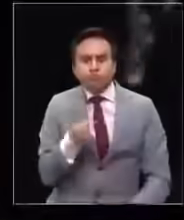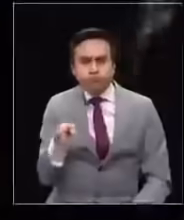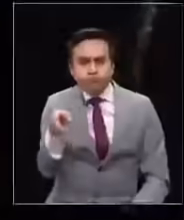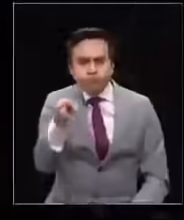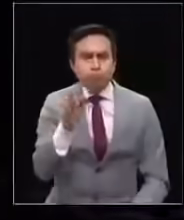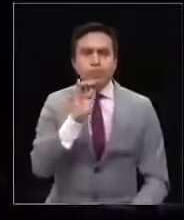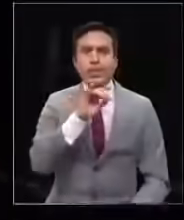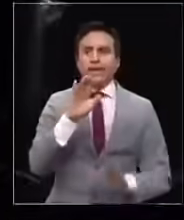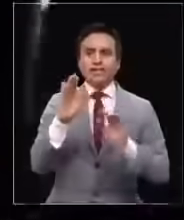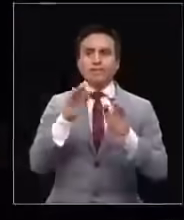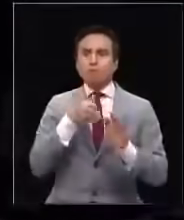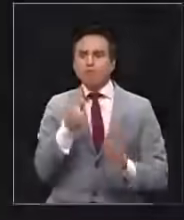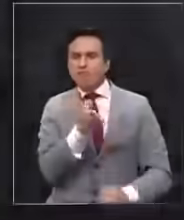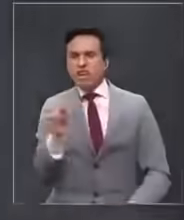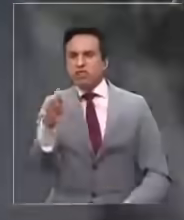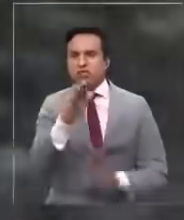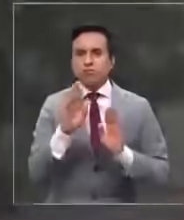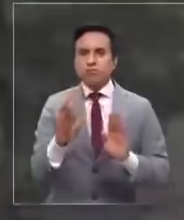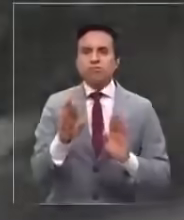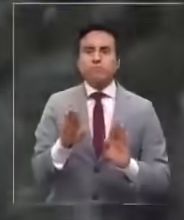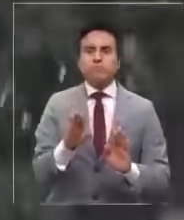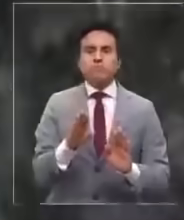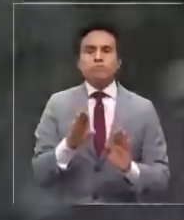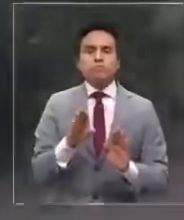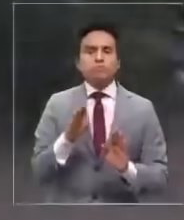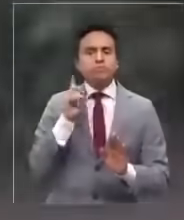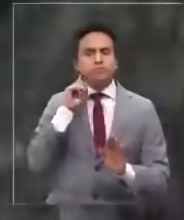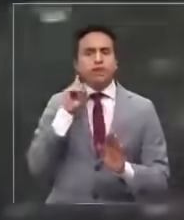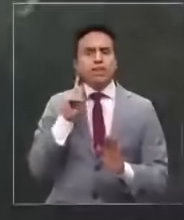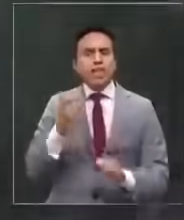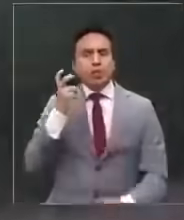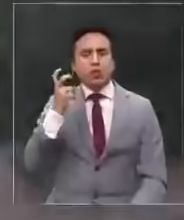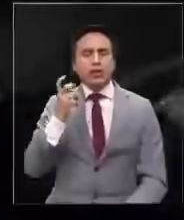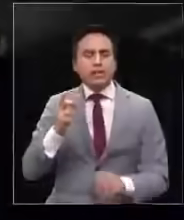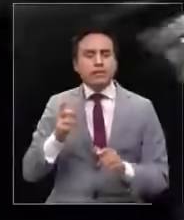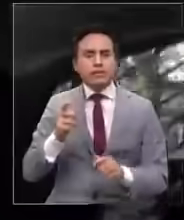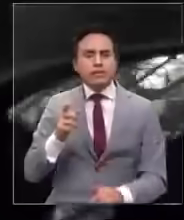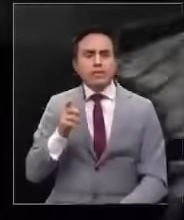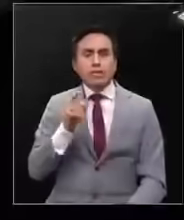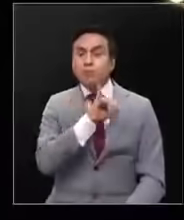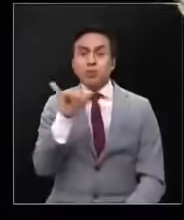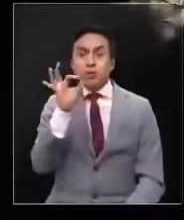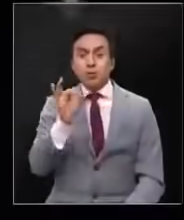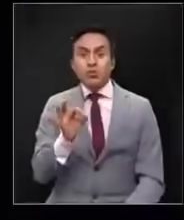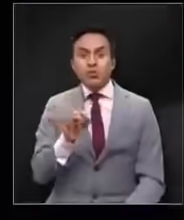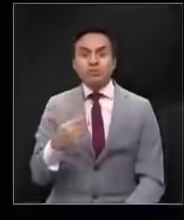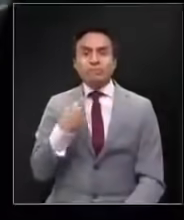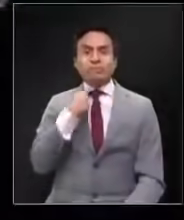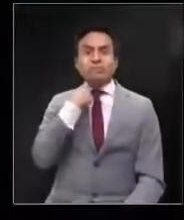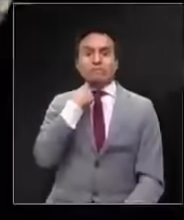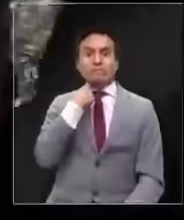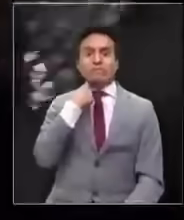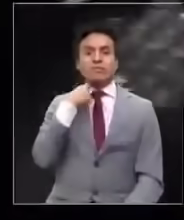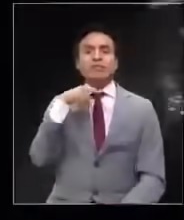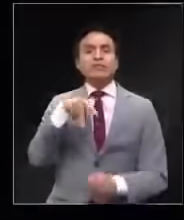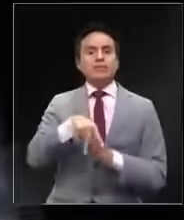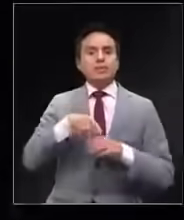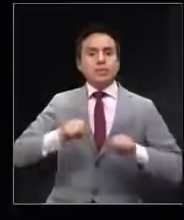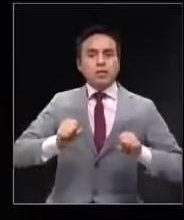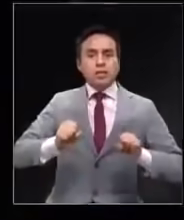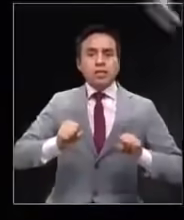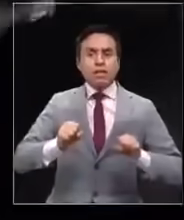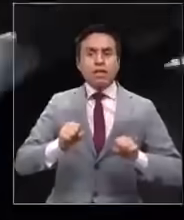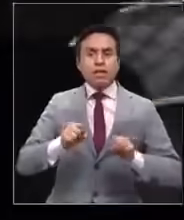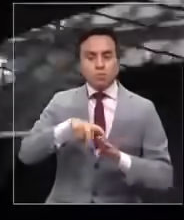hacer estos movimientos. Empezamos a correr detrás de los delincuentes. Cuando se ven acorralados, muchos de estos lanzas